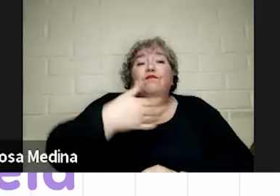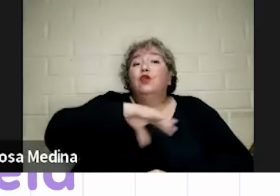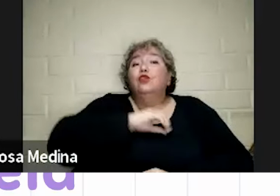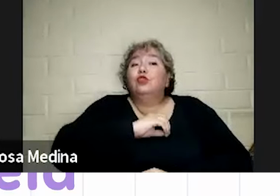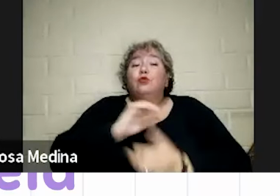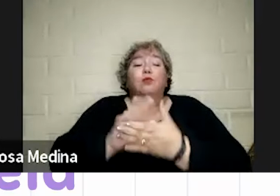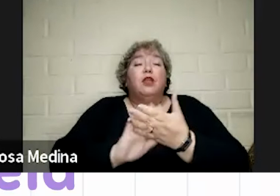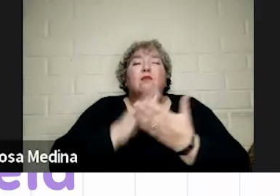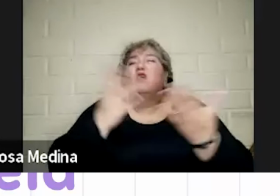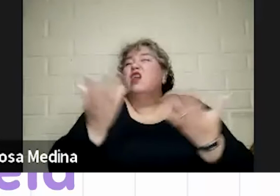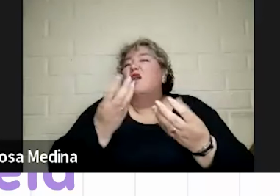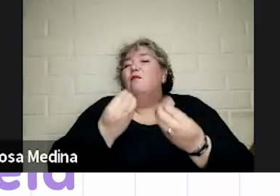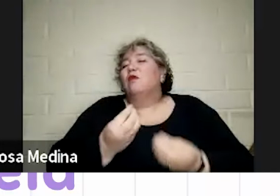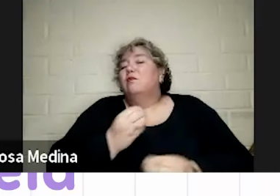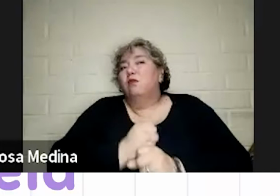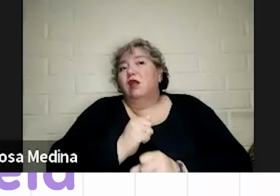hacer para